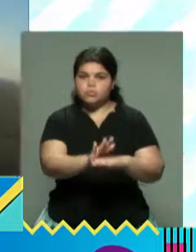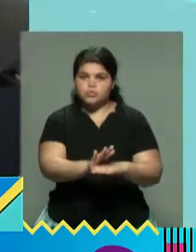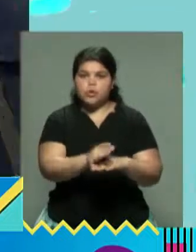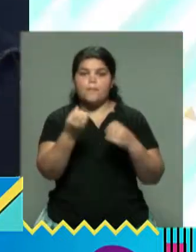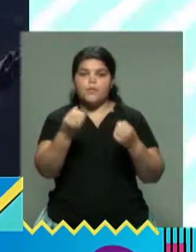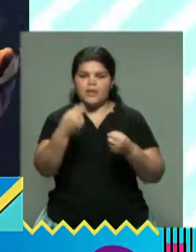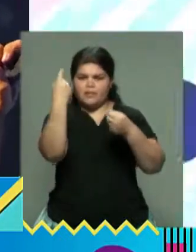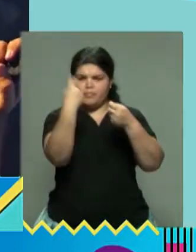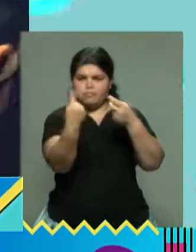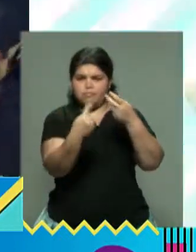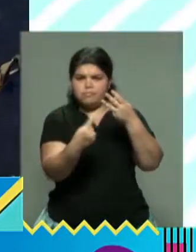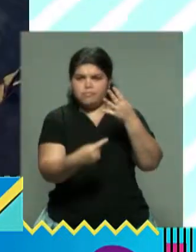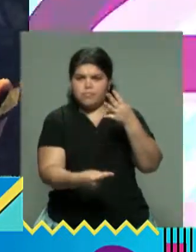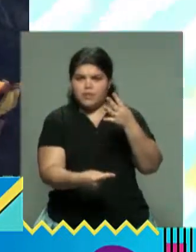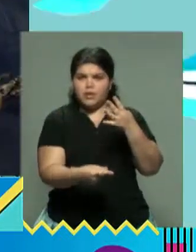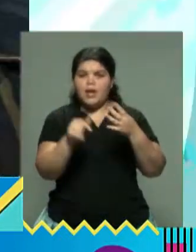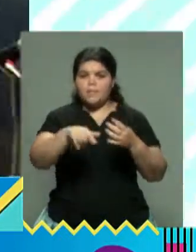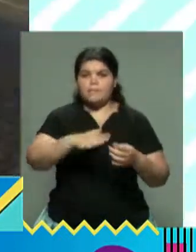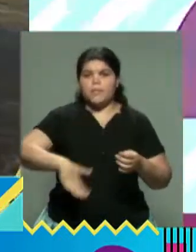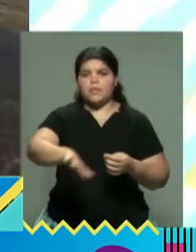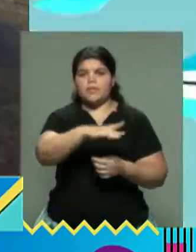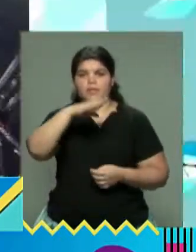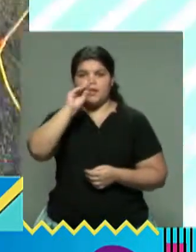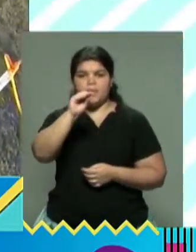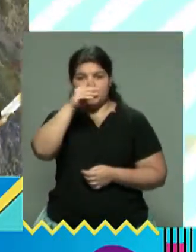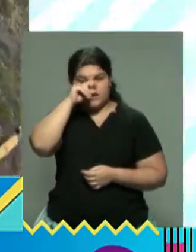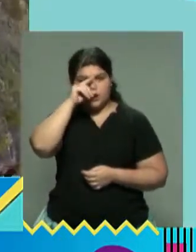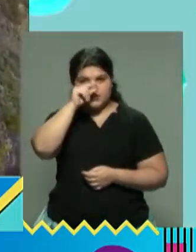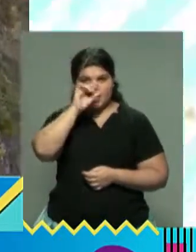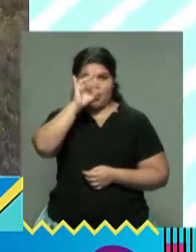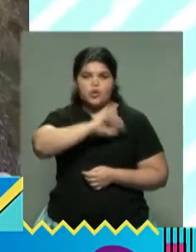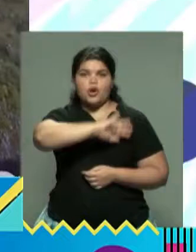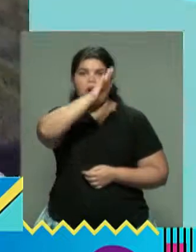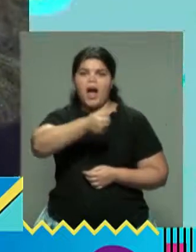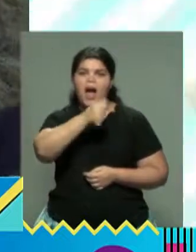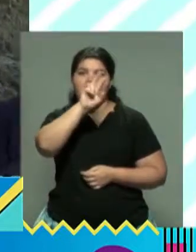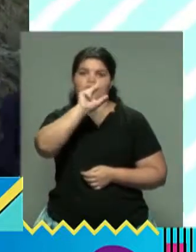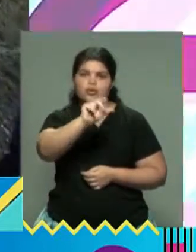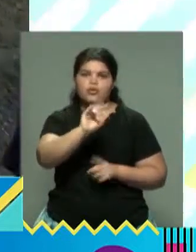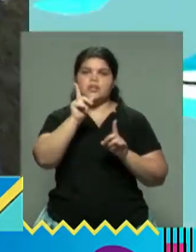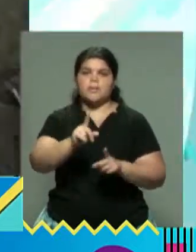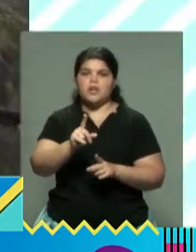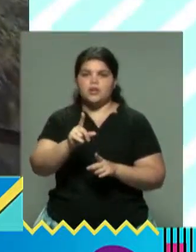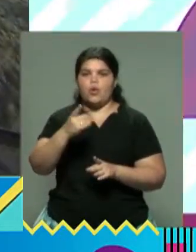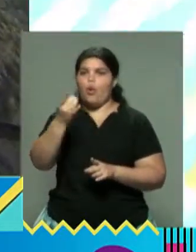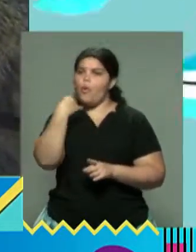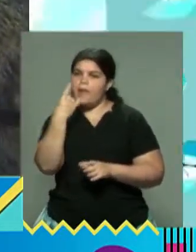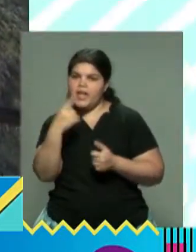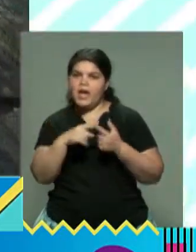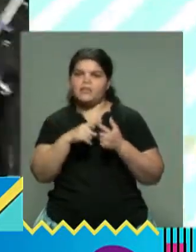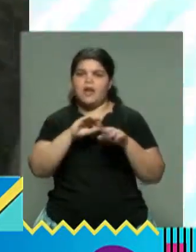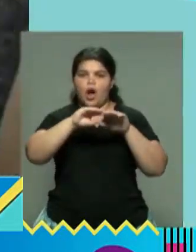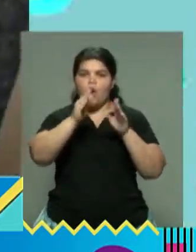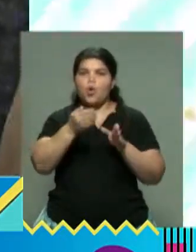gran diversidad que tenemos en el departamento de Las Heras, no solamente acá en el Cerro Arco, sino en Payata, las cuevas